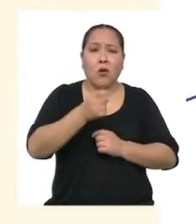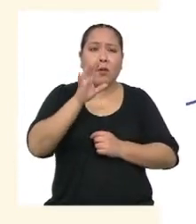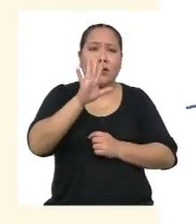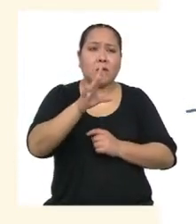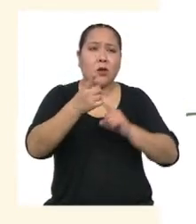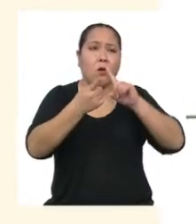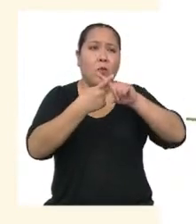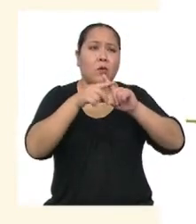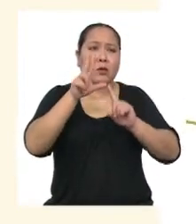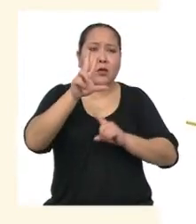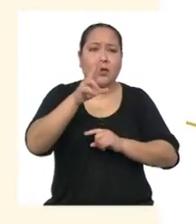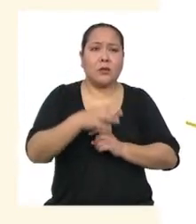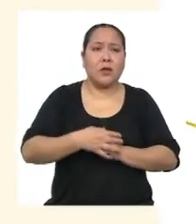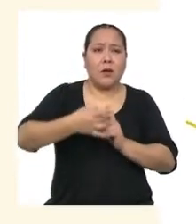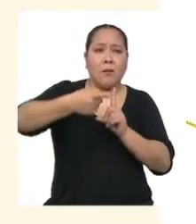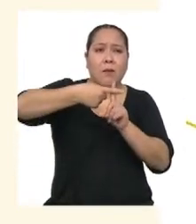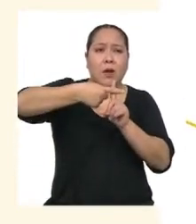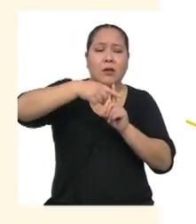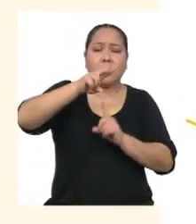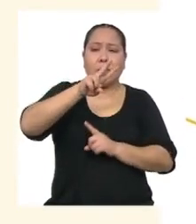14,5 por 3 más